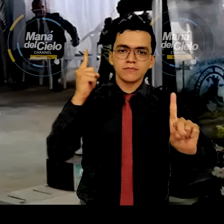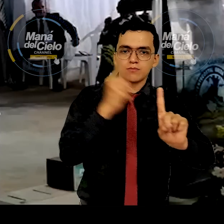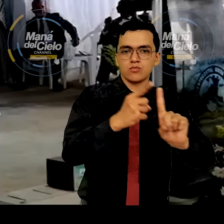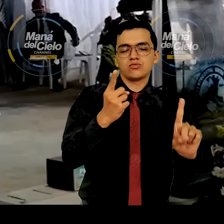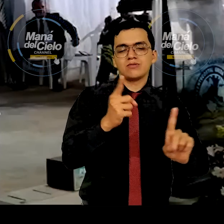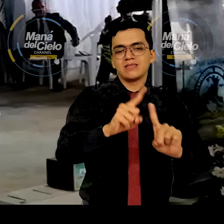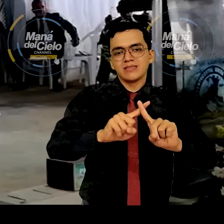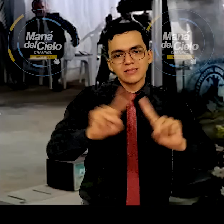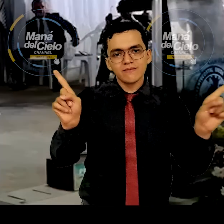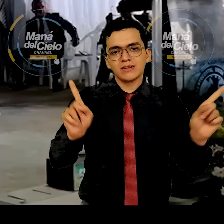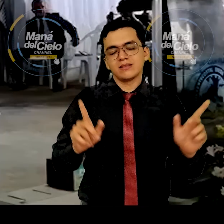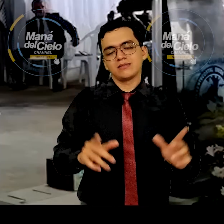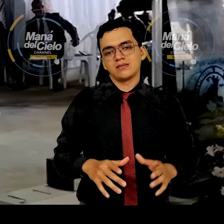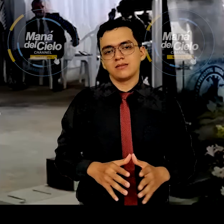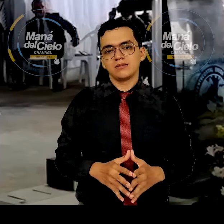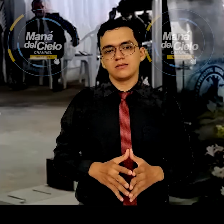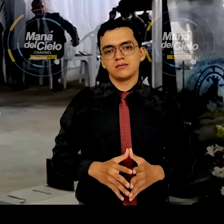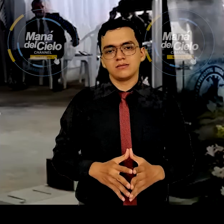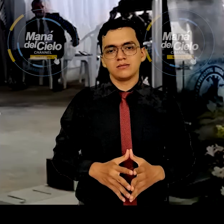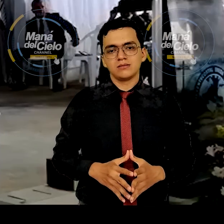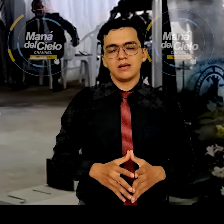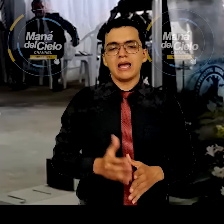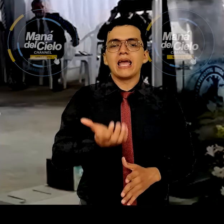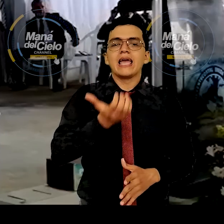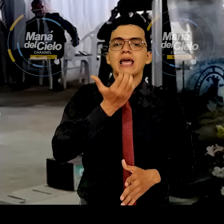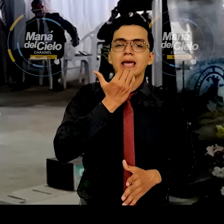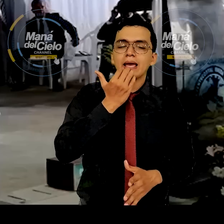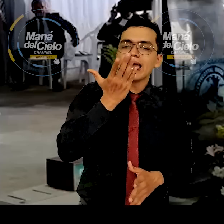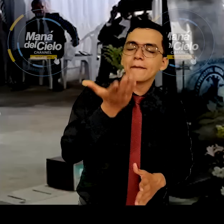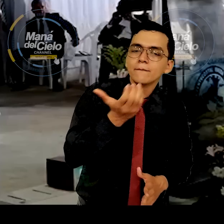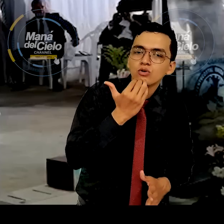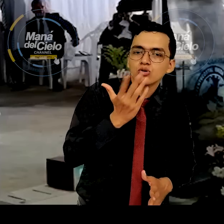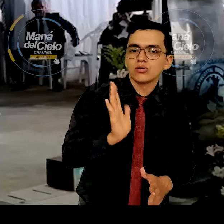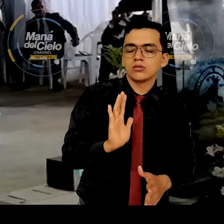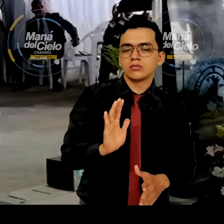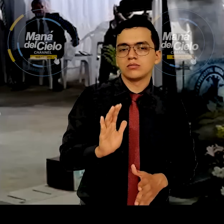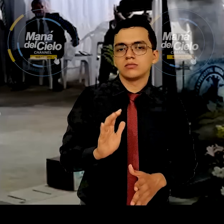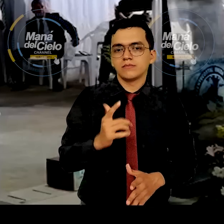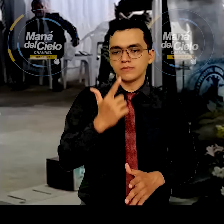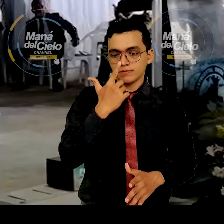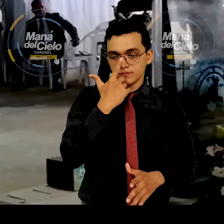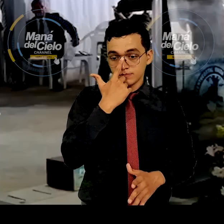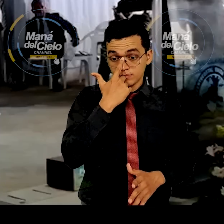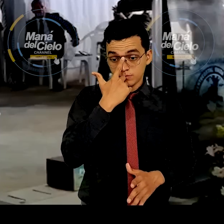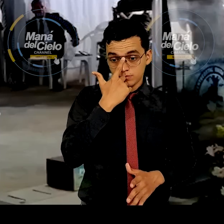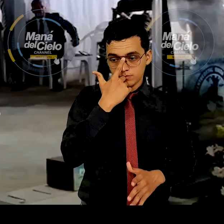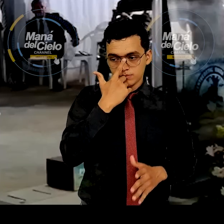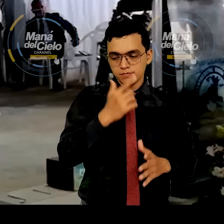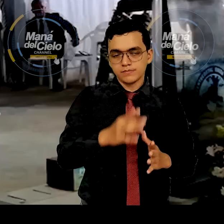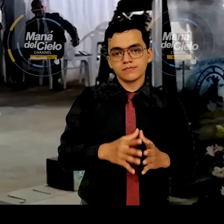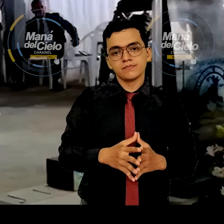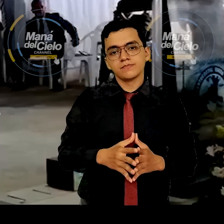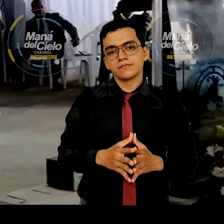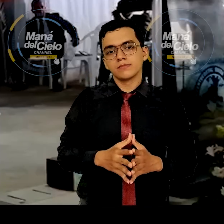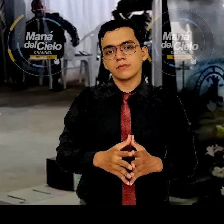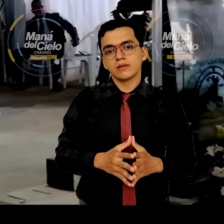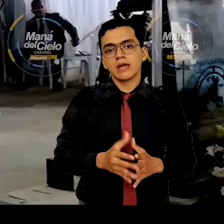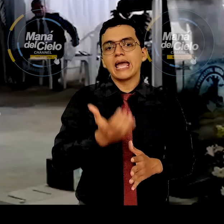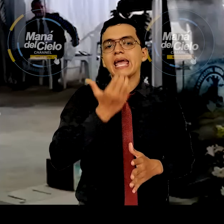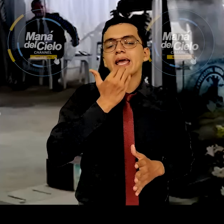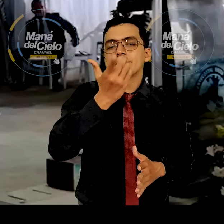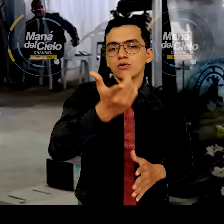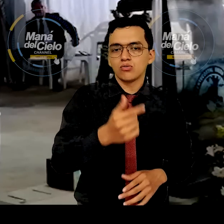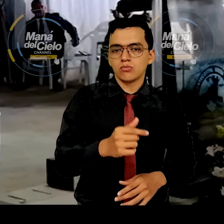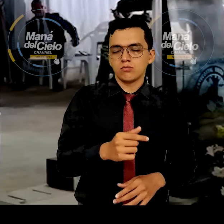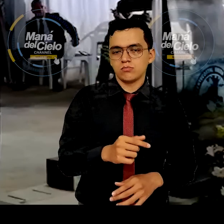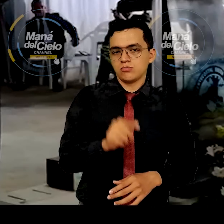mocho y no pudieras aplaudir, igual Dios te salvaría. Y si fueras